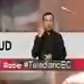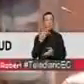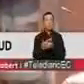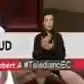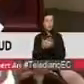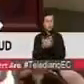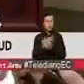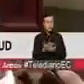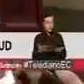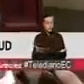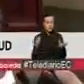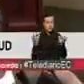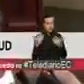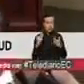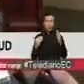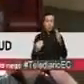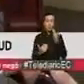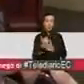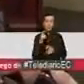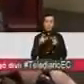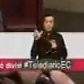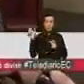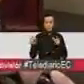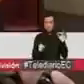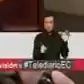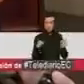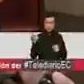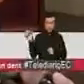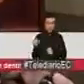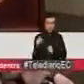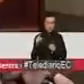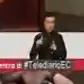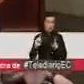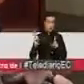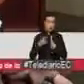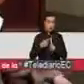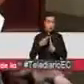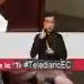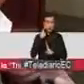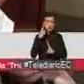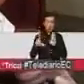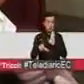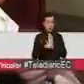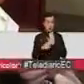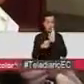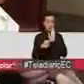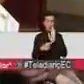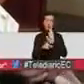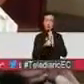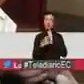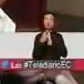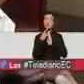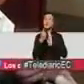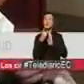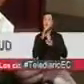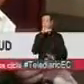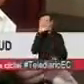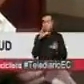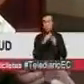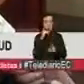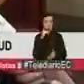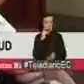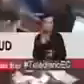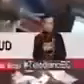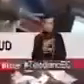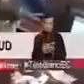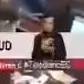cargo y descargo. Se prevén nuevas comparecencias, se prevé inicialmente, así lo determina la Ley Orgánica de la Función Legislativa, recoger todas las pruebas de